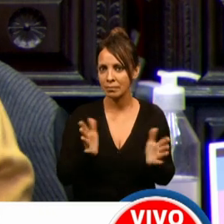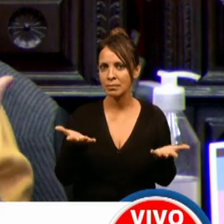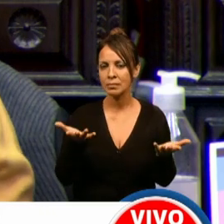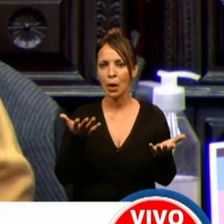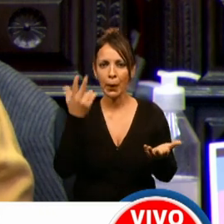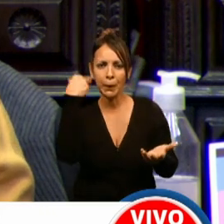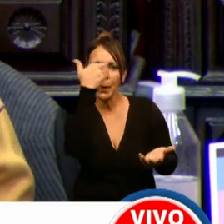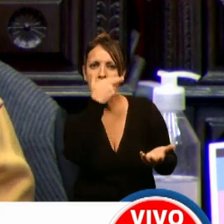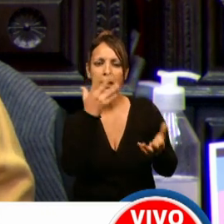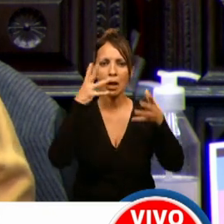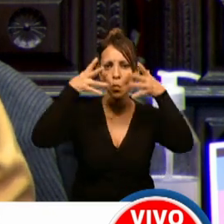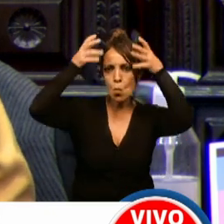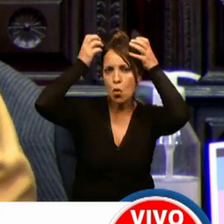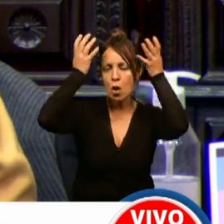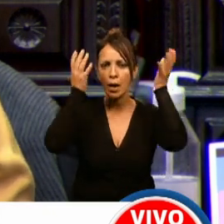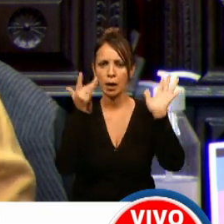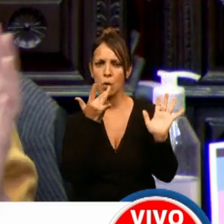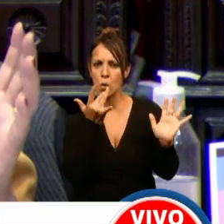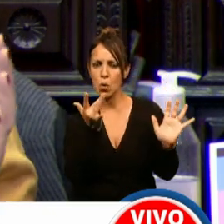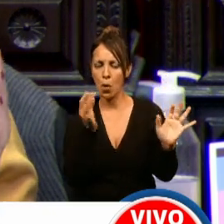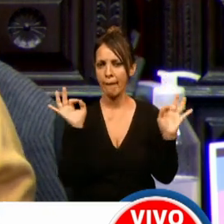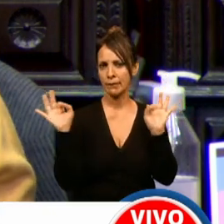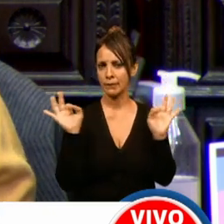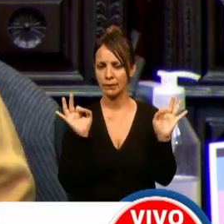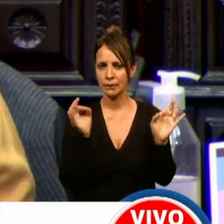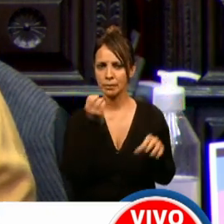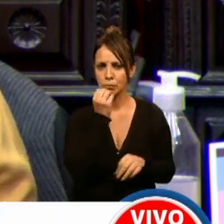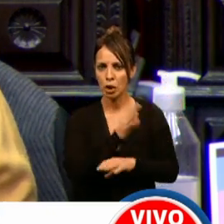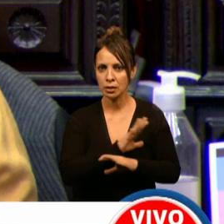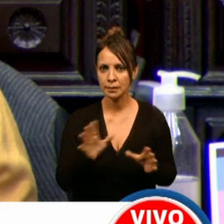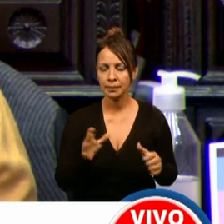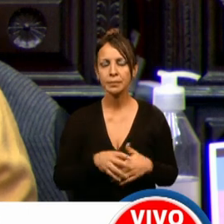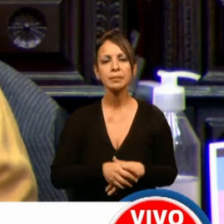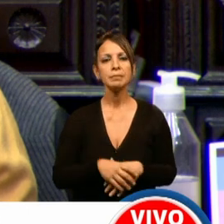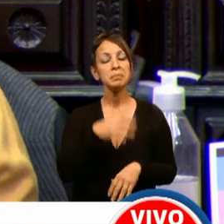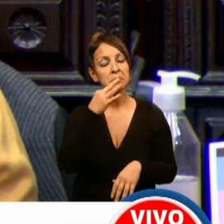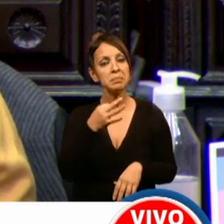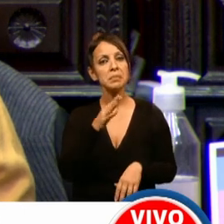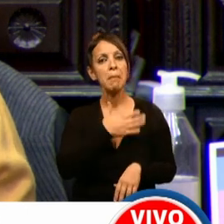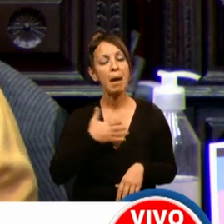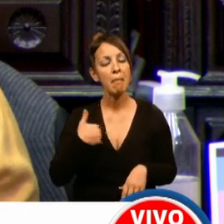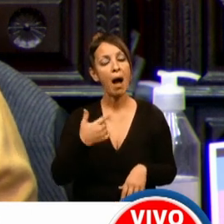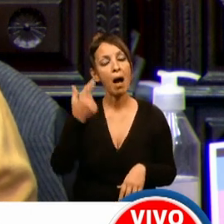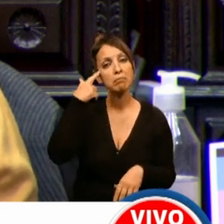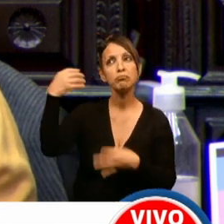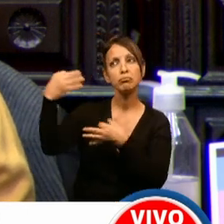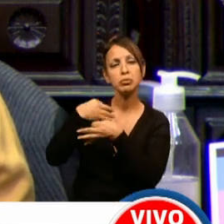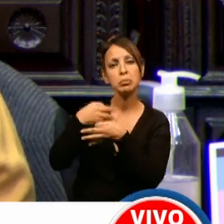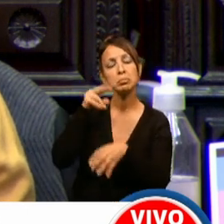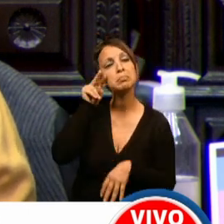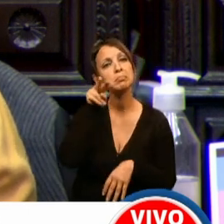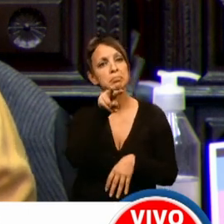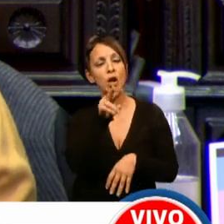maquillaje peinados eran unas diosas realmente y mi mamá no nos enseñó a mirarlos con